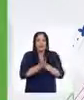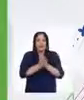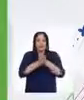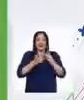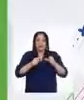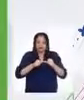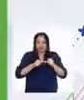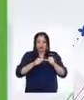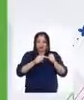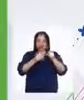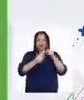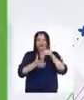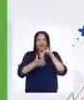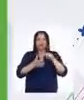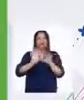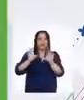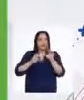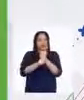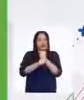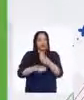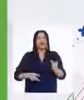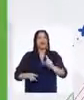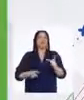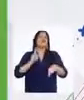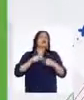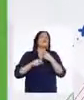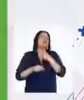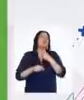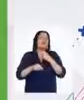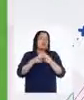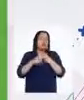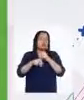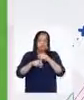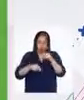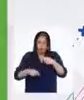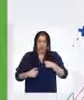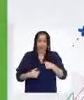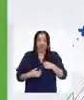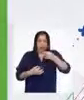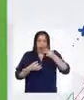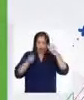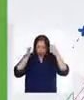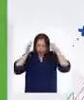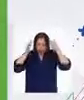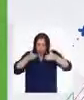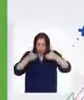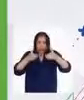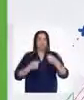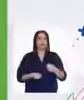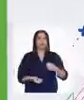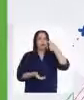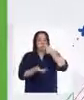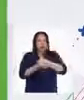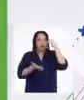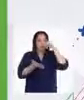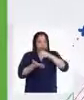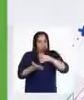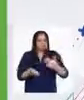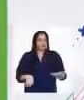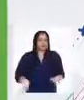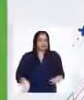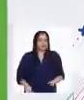quería continuar haciendo, no como un hobby, sino que quería invertir mi tiempo, mi dinero,